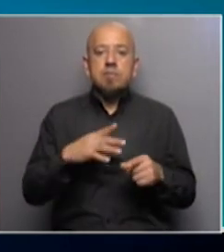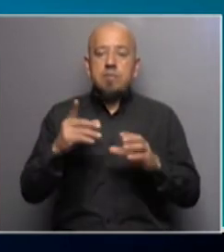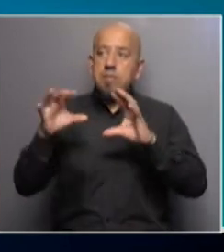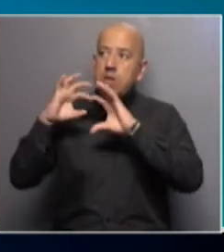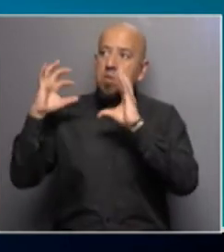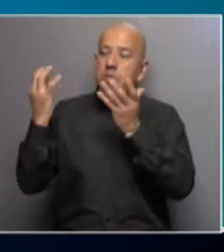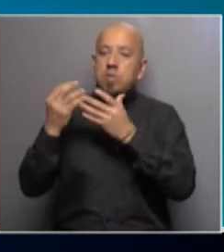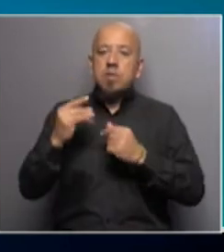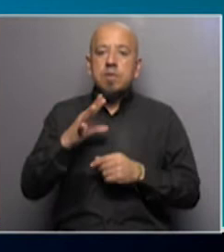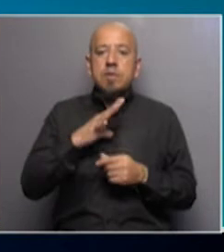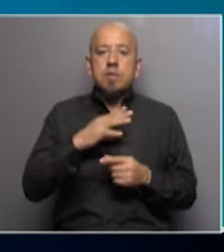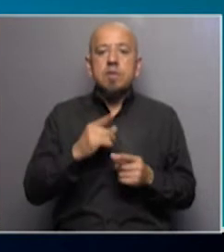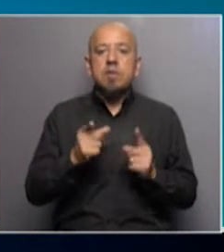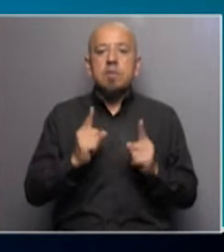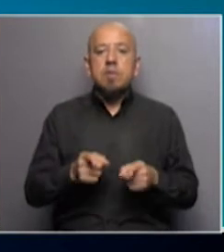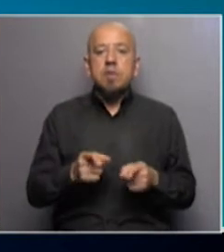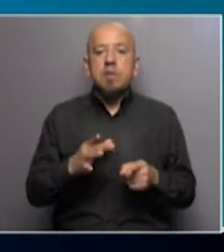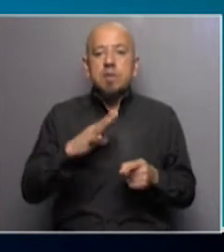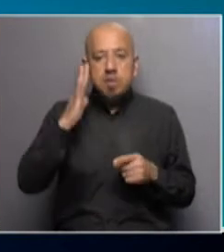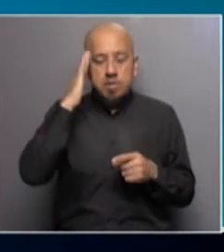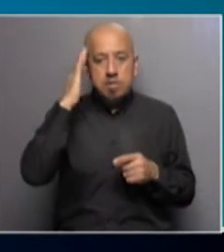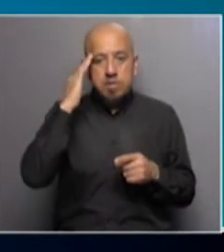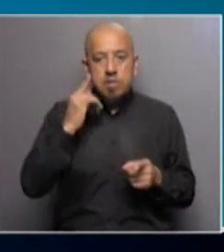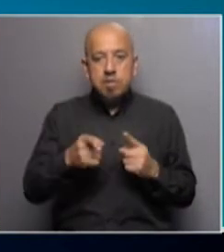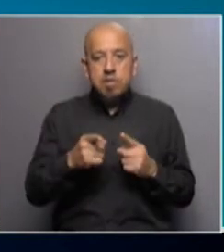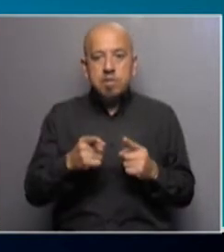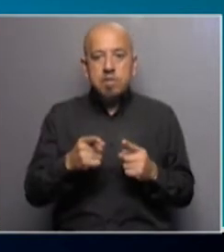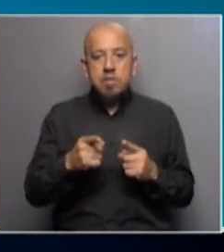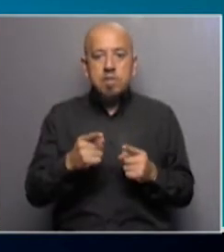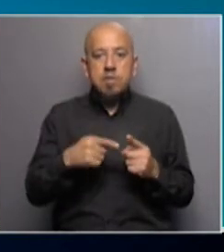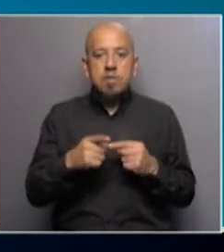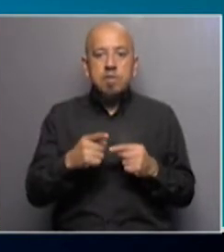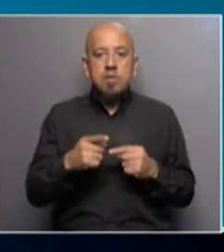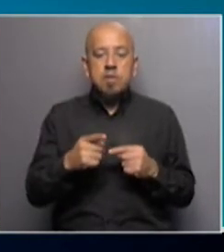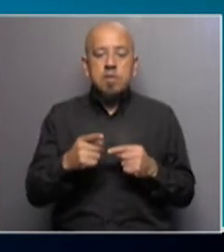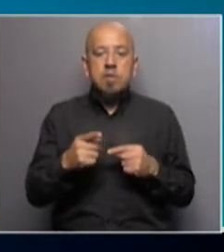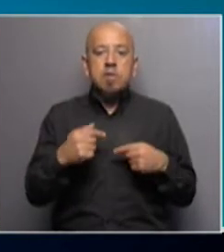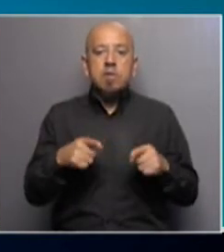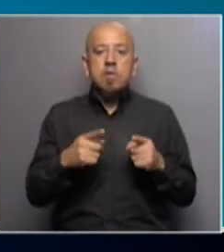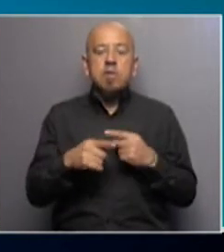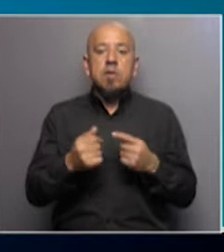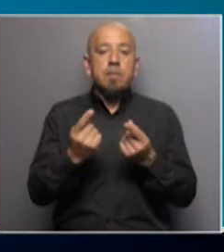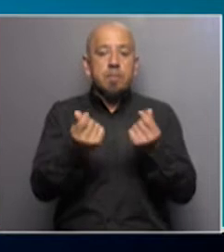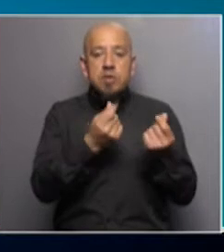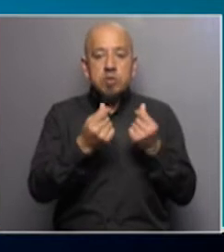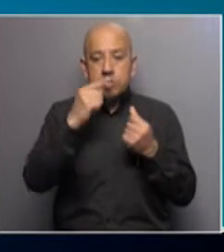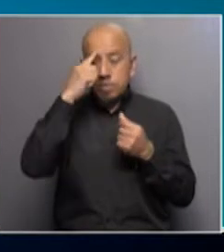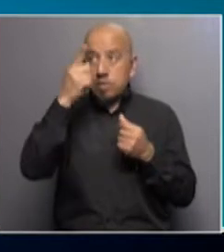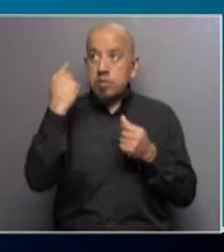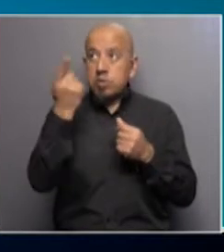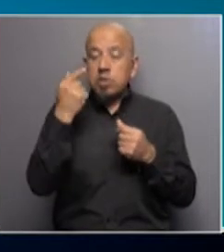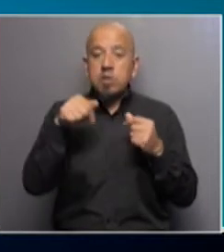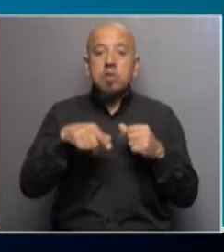mundo. Tenemos que tener también presente que el sector externo ha gozado y está gozando de precios internacionales que son